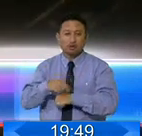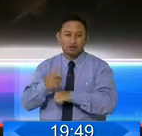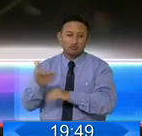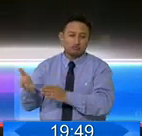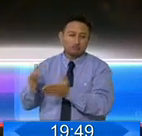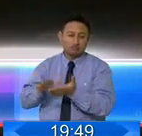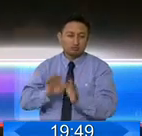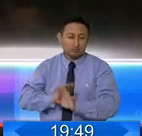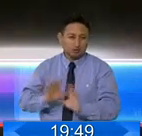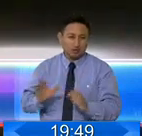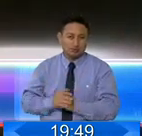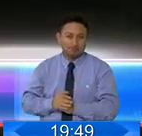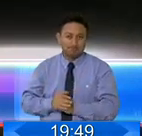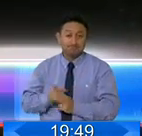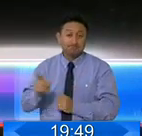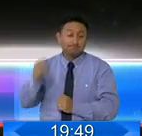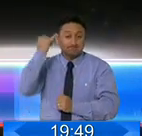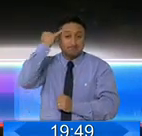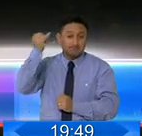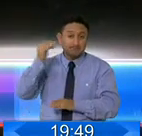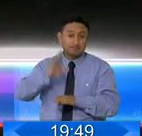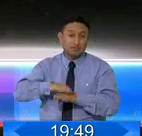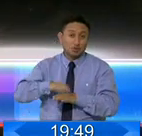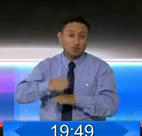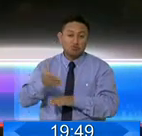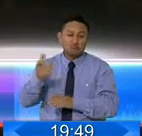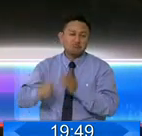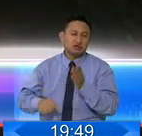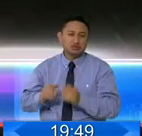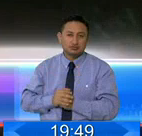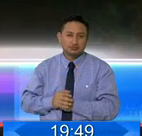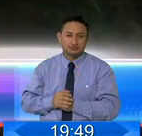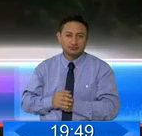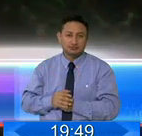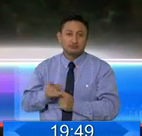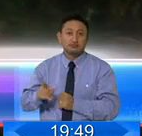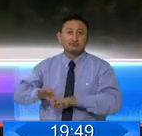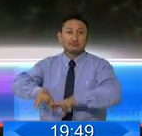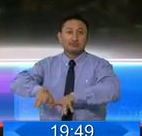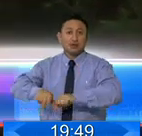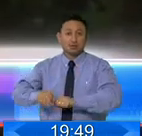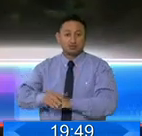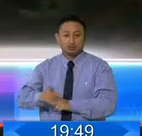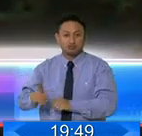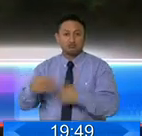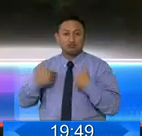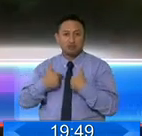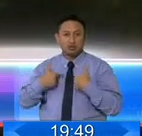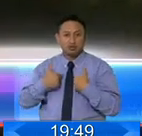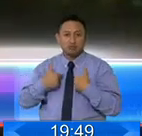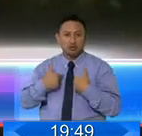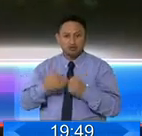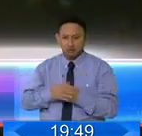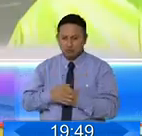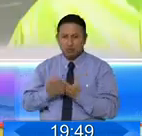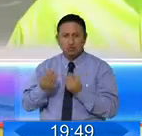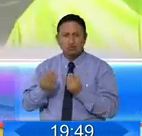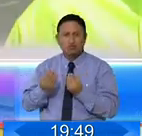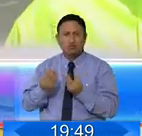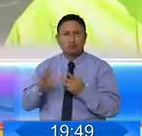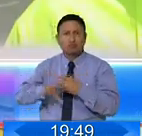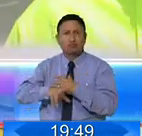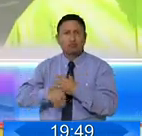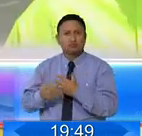de respirar. Entre las hipótesis del móvil del asesinato, el robo. De la finca desaparecieron algunas cabezas de ganado.